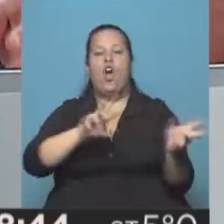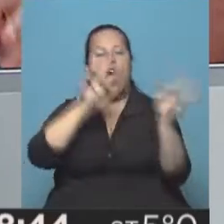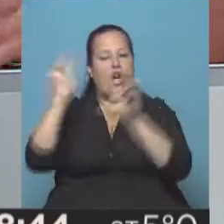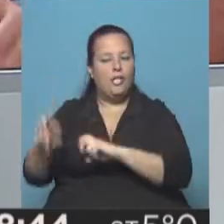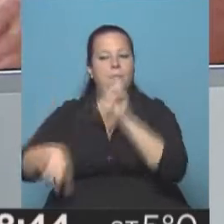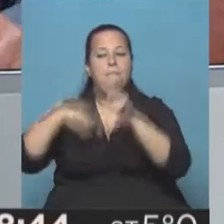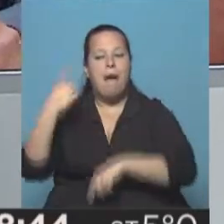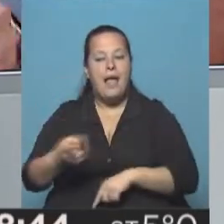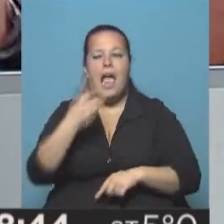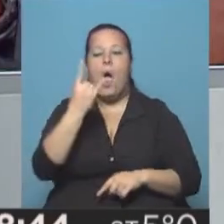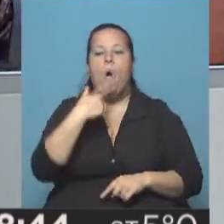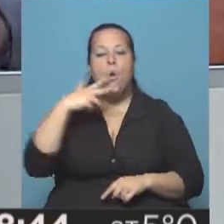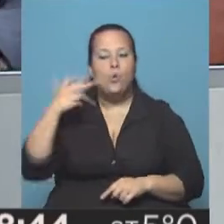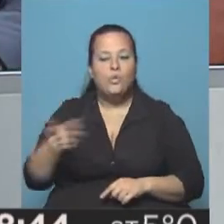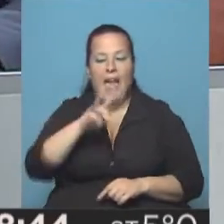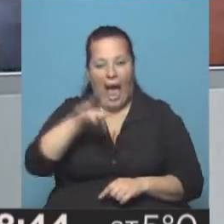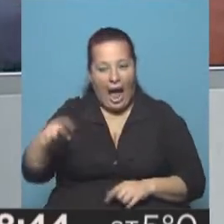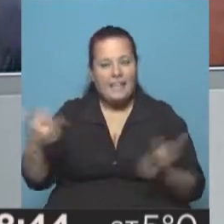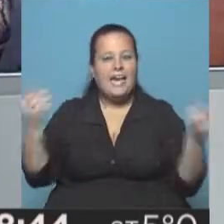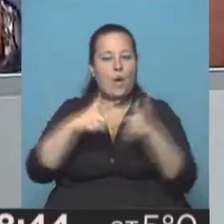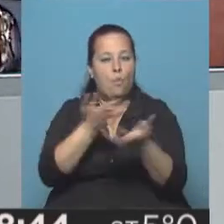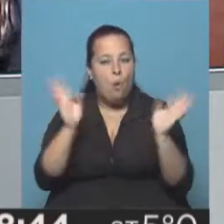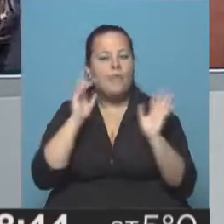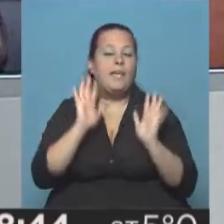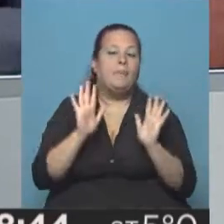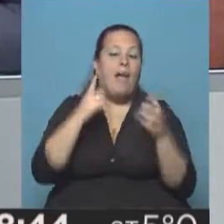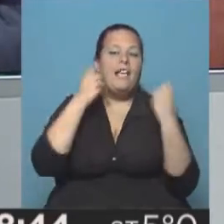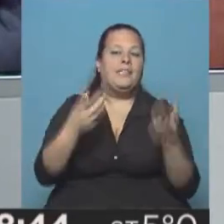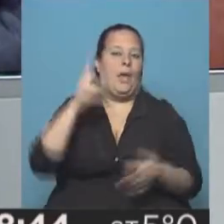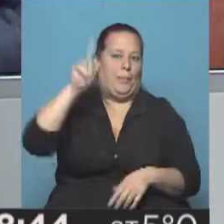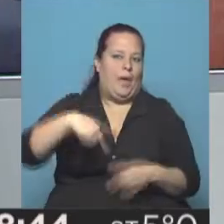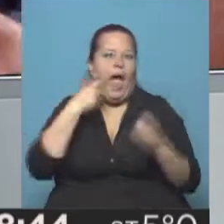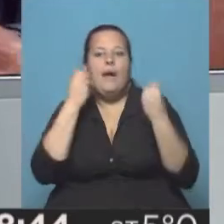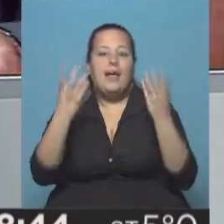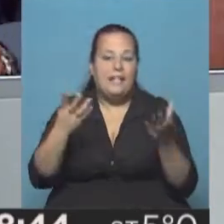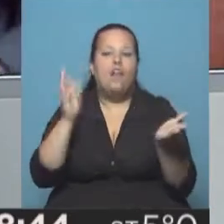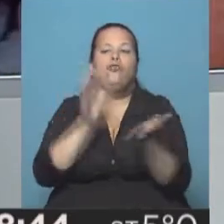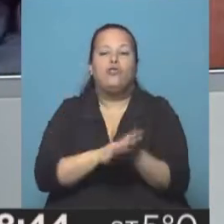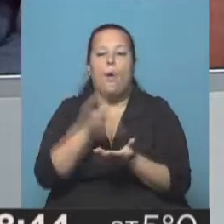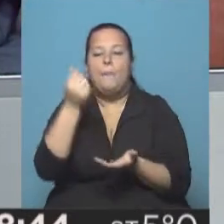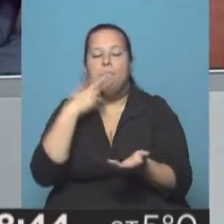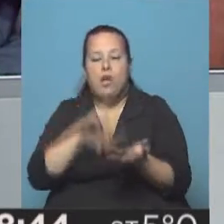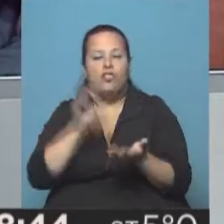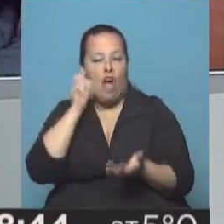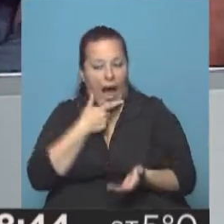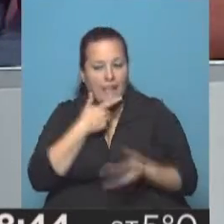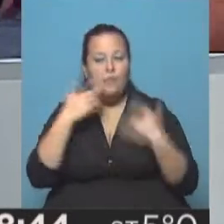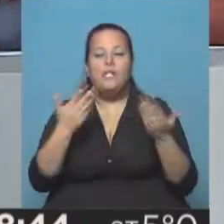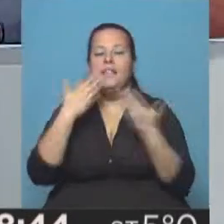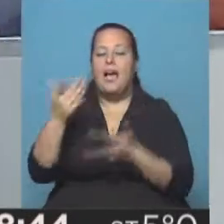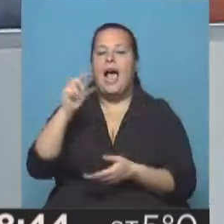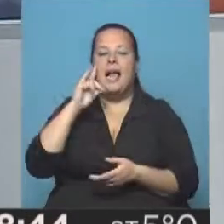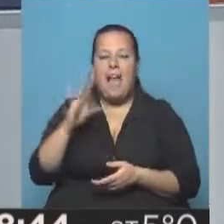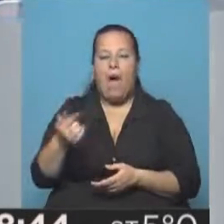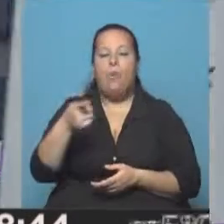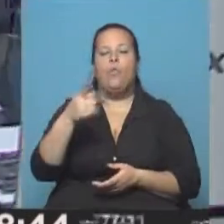una mañana china del arte audiencia que está esperando y muchas está generando mucha expectativa tiene que ver con la tarifa del gas por eso se lo damos a claudio